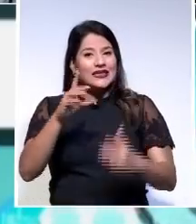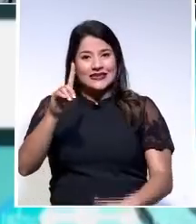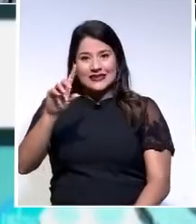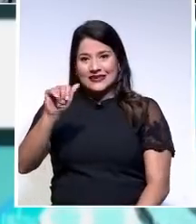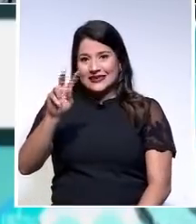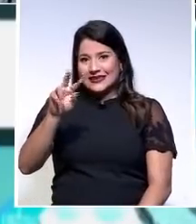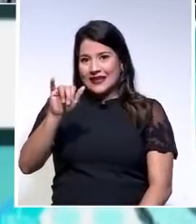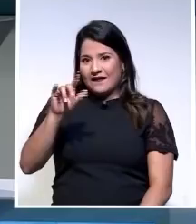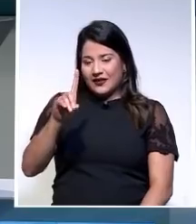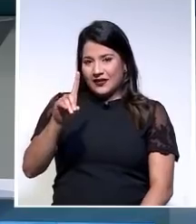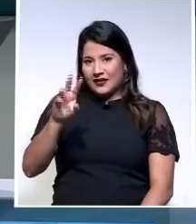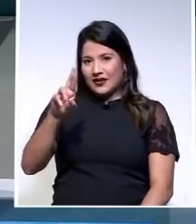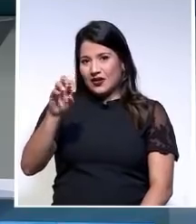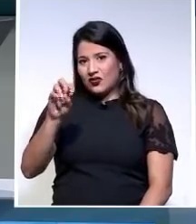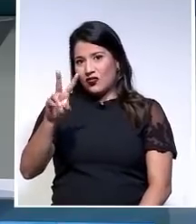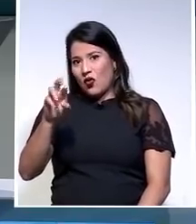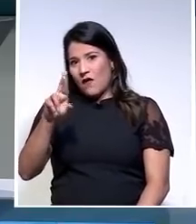Roberts.